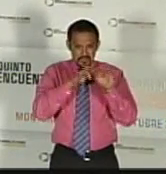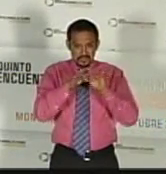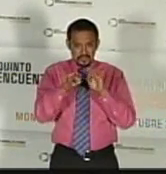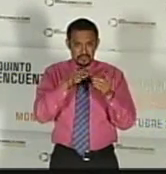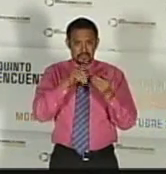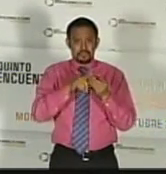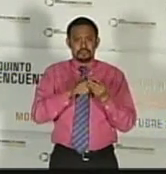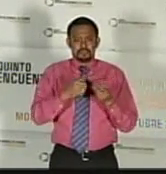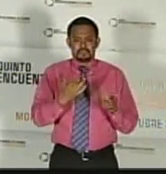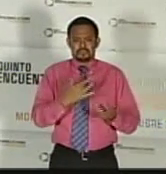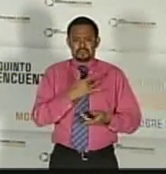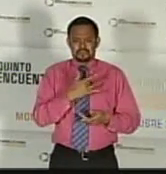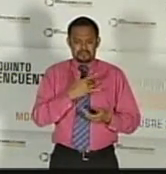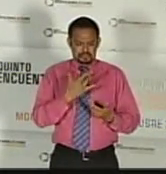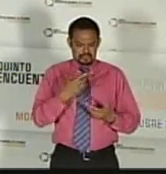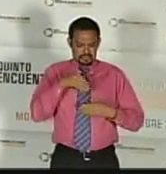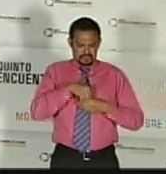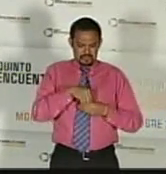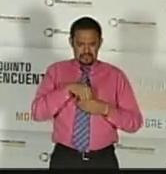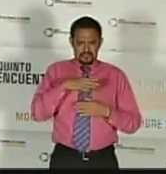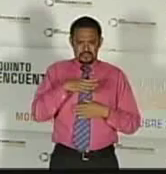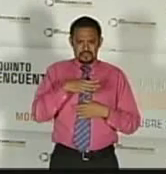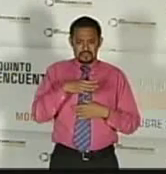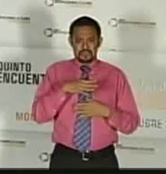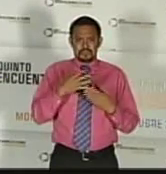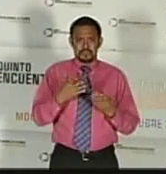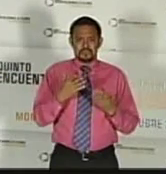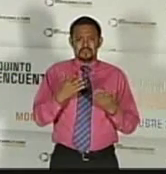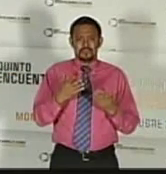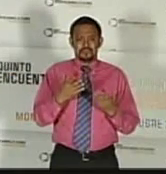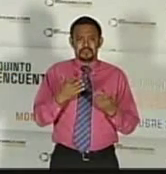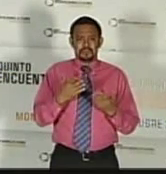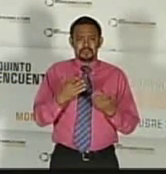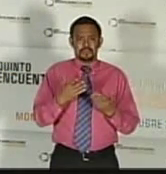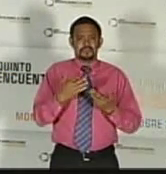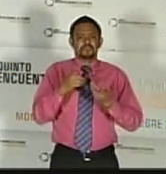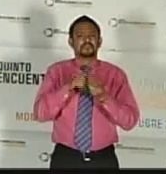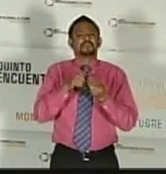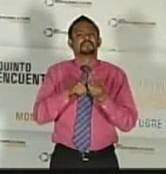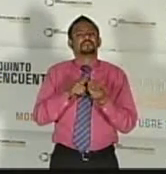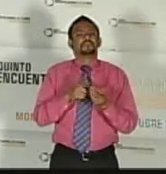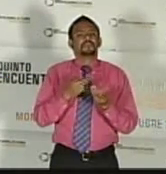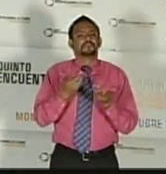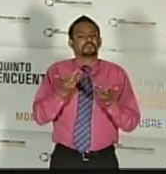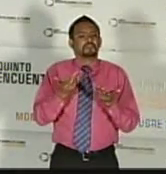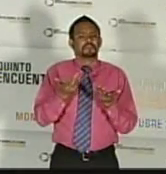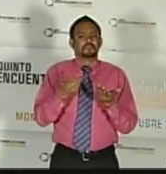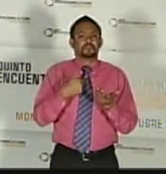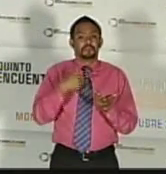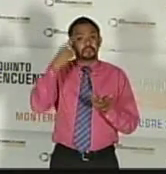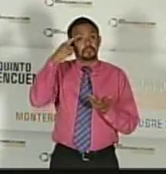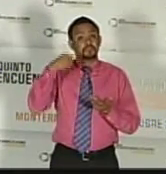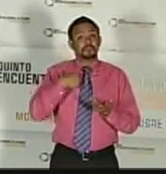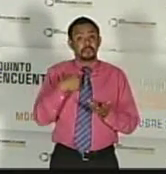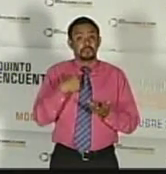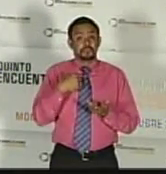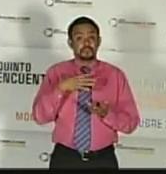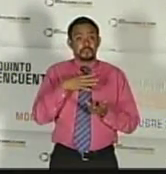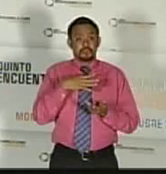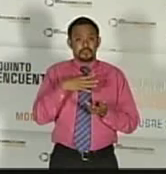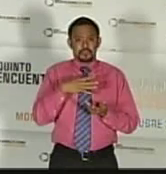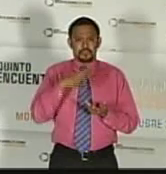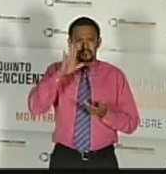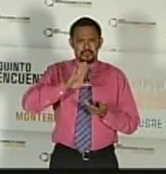ese impulso interno del que estaba hablando Claudio, de dónde sale tu vida. Y a mí